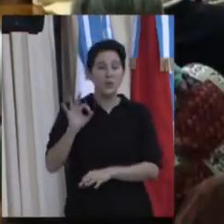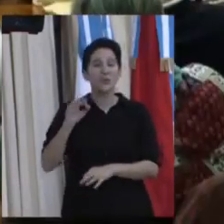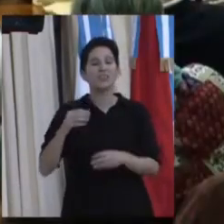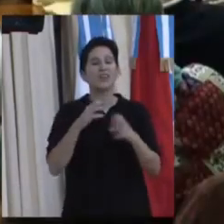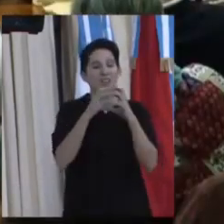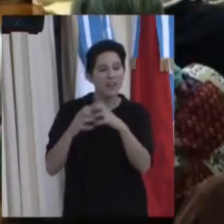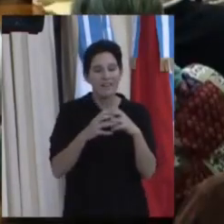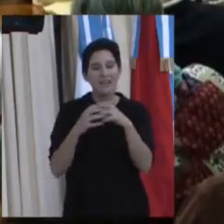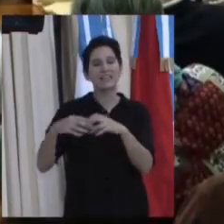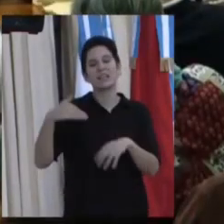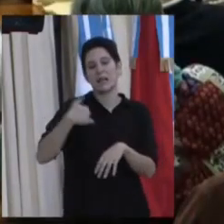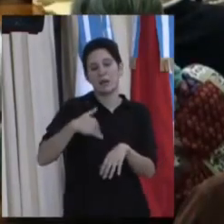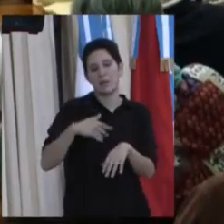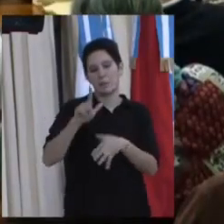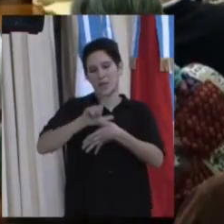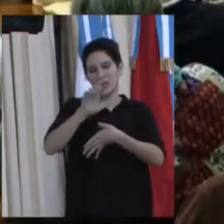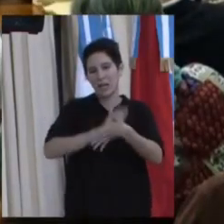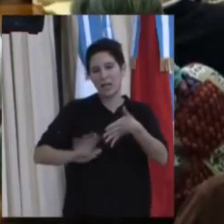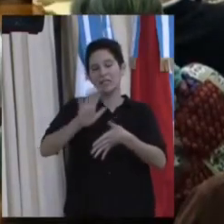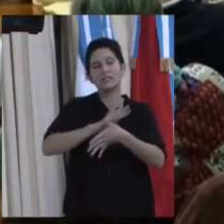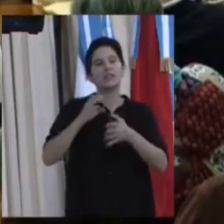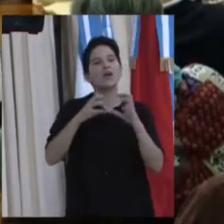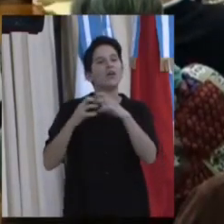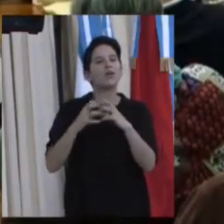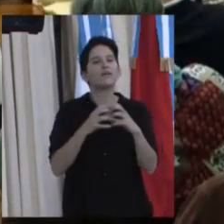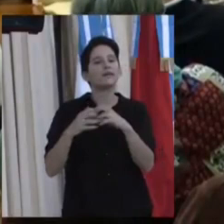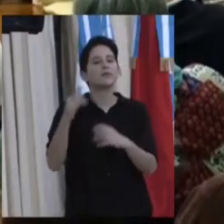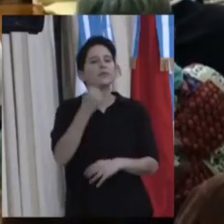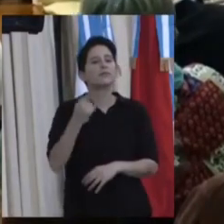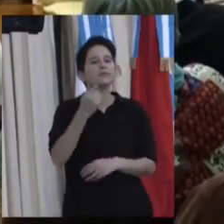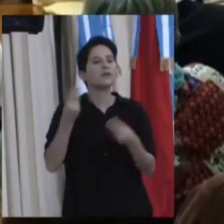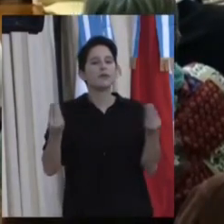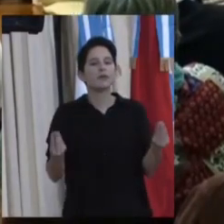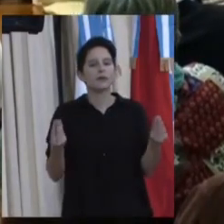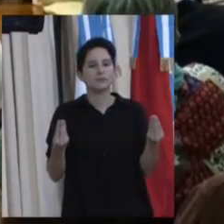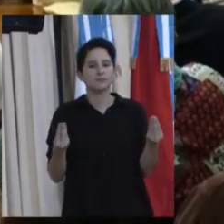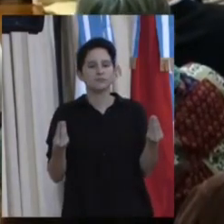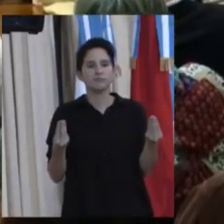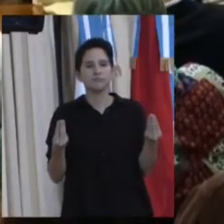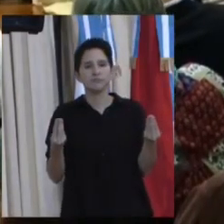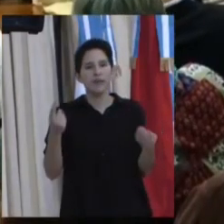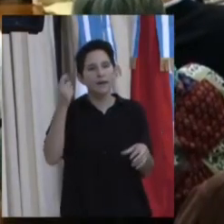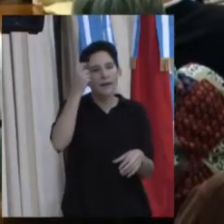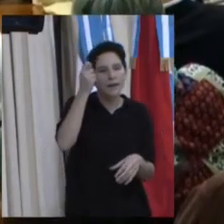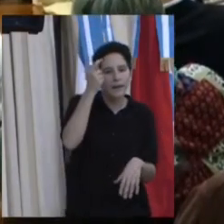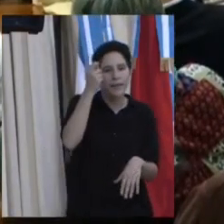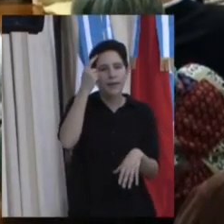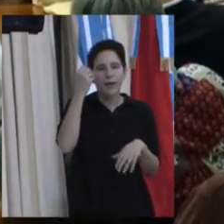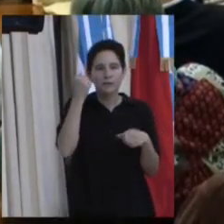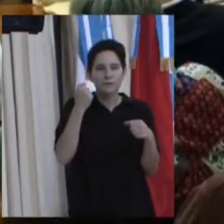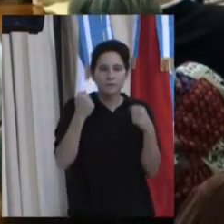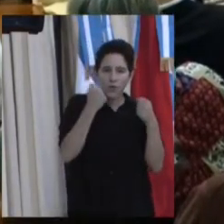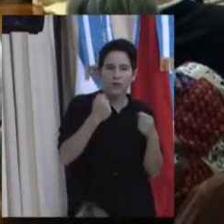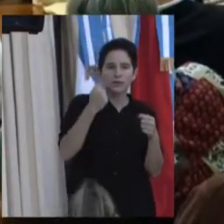debates universitarios giraron alrededor de ese corpus de ideas, esas ideas